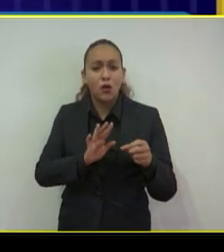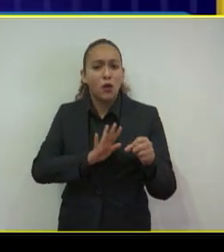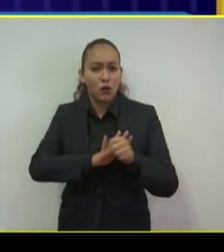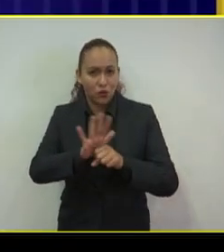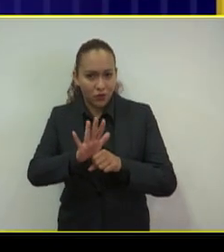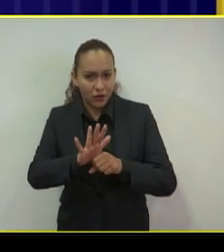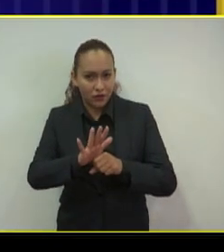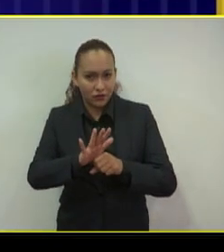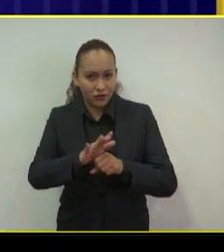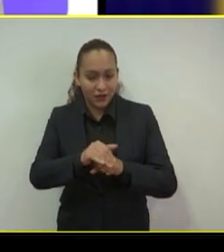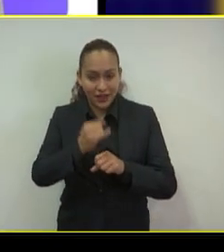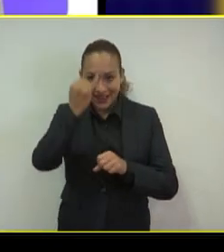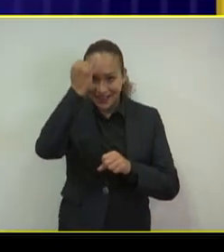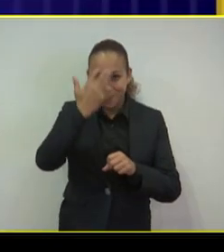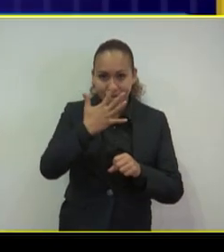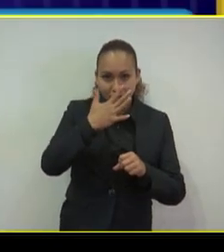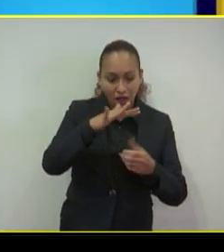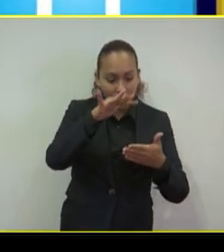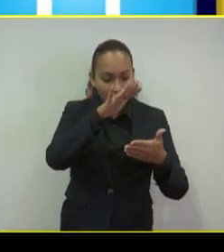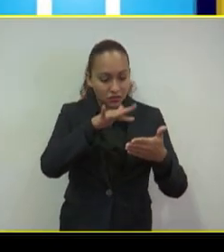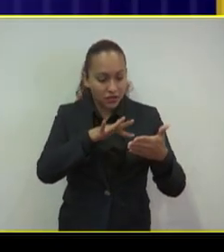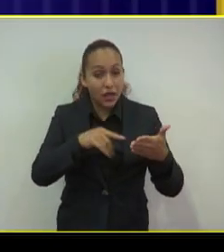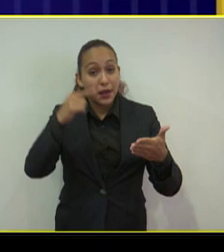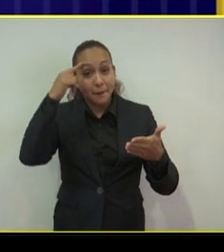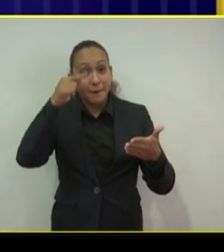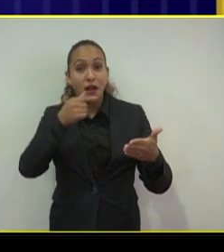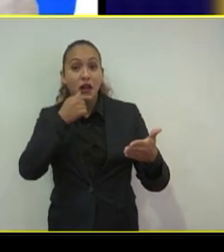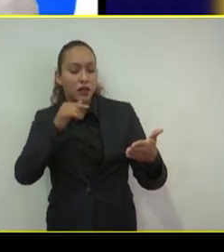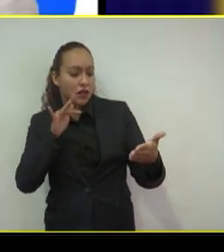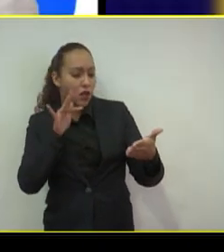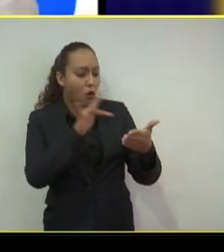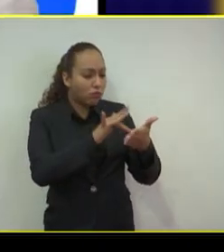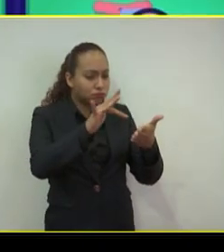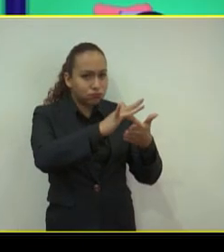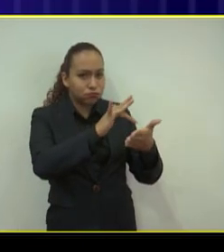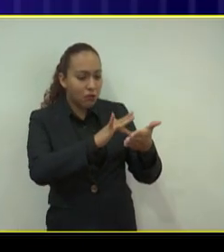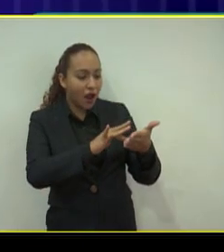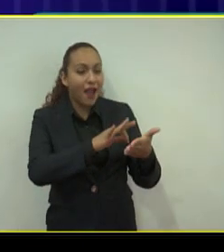para complementar y reforzar el contexto de la narrativa.